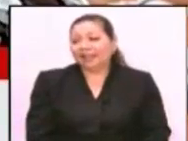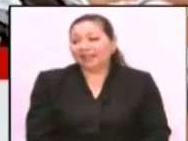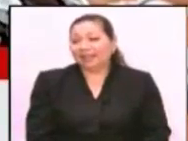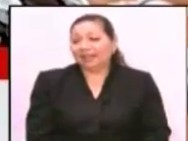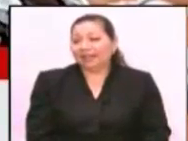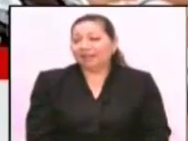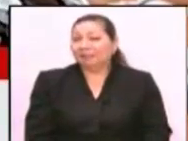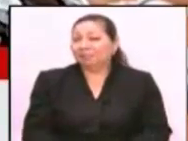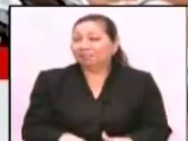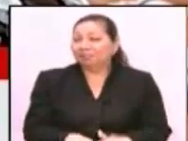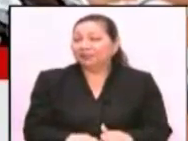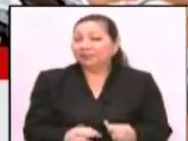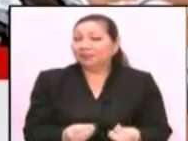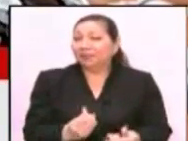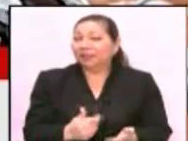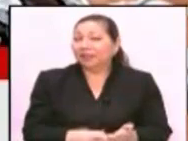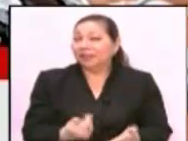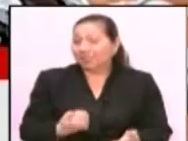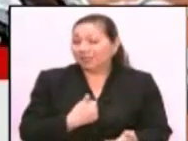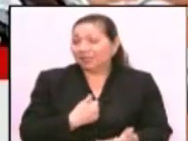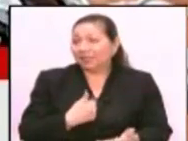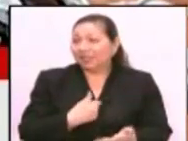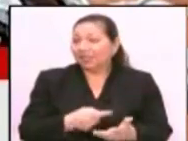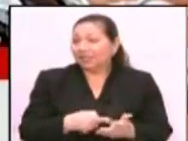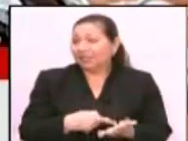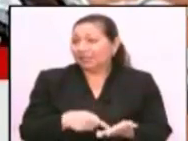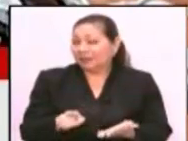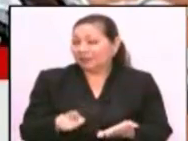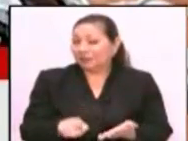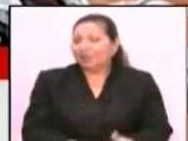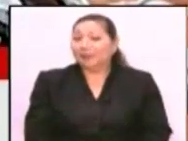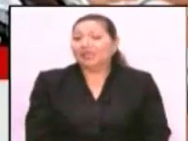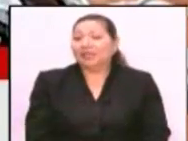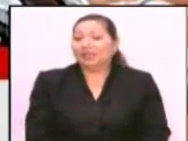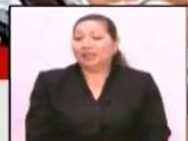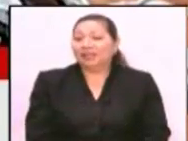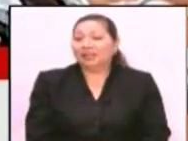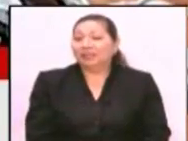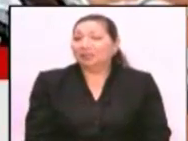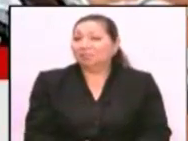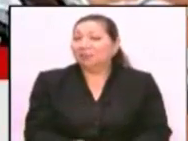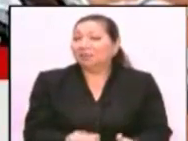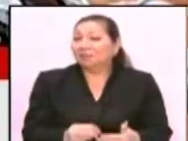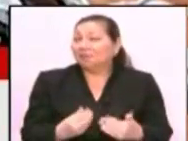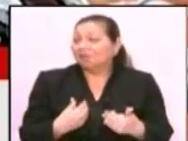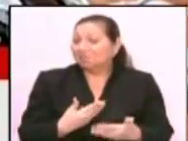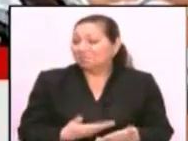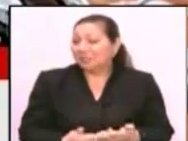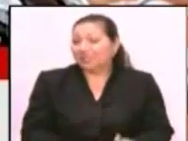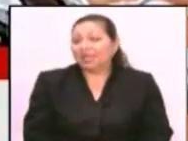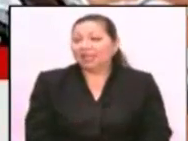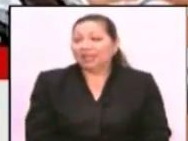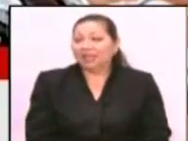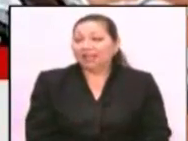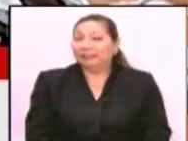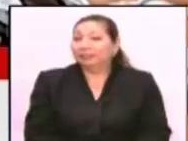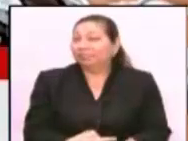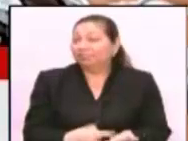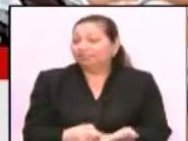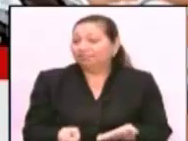hacia el interno, porque ese mismo interno que sale, no sé si es que la empresa lo contrataría, porque si